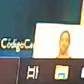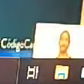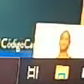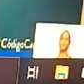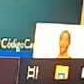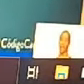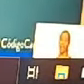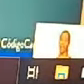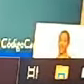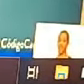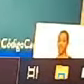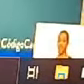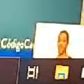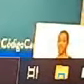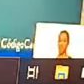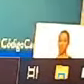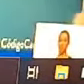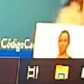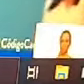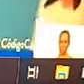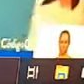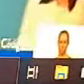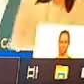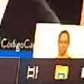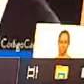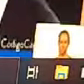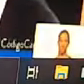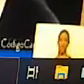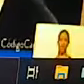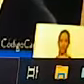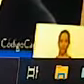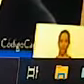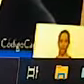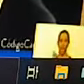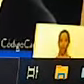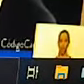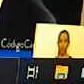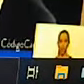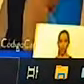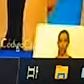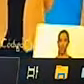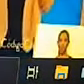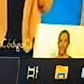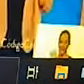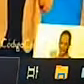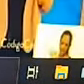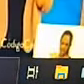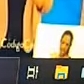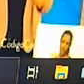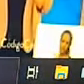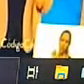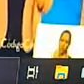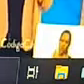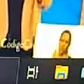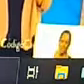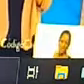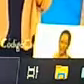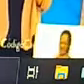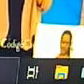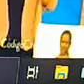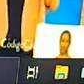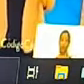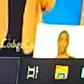Sebastián Piñera, tuvo una discusión subida de tono con el presidente interino Juan Guaidó, dejándole saber su falta de experiencia. Pero no solo